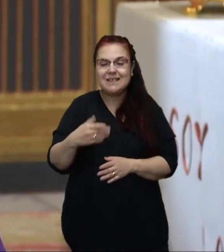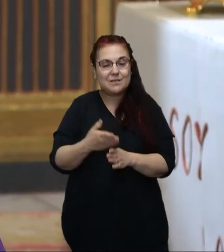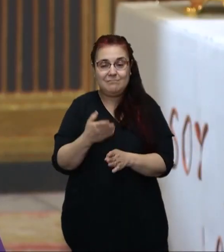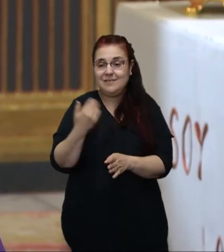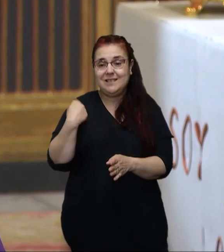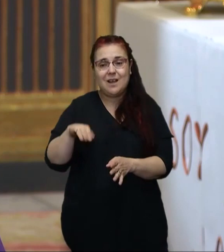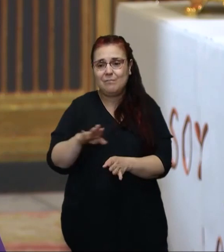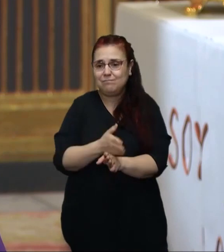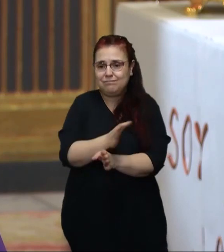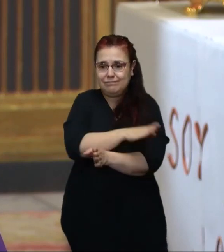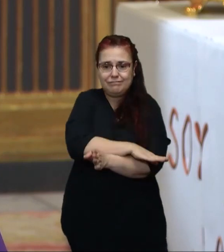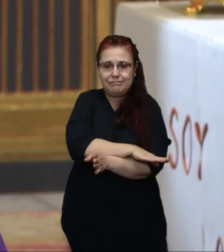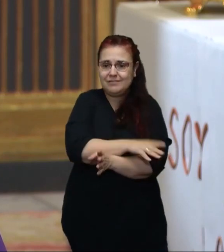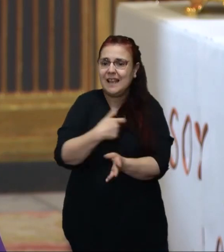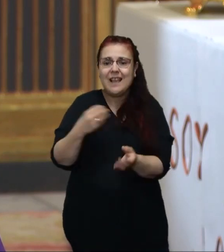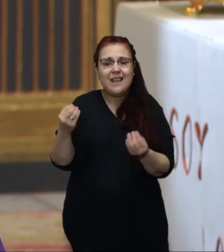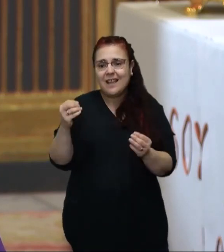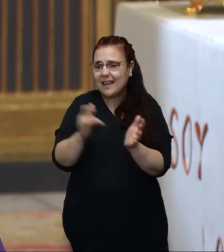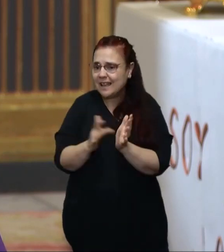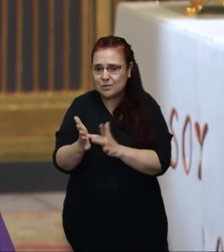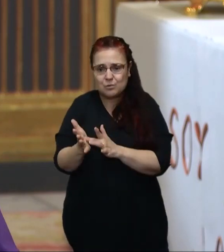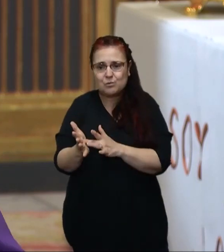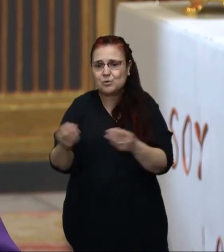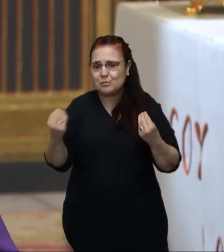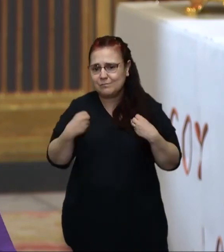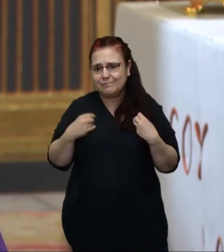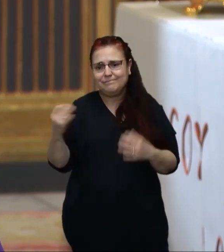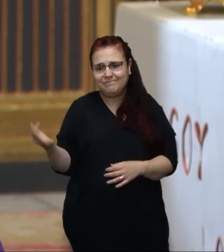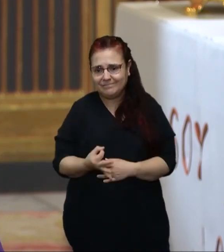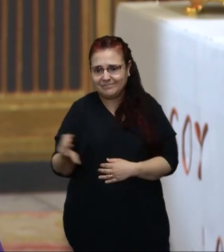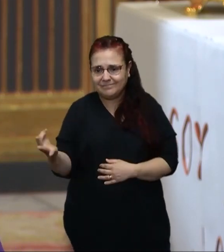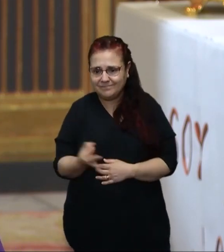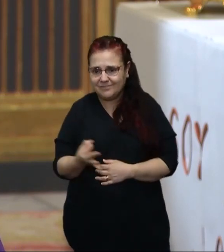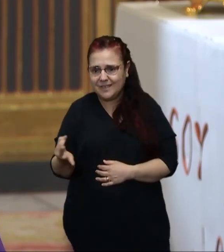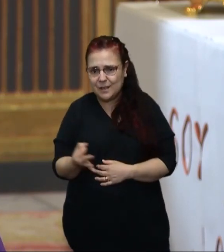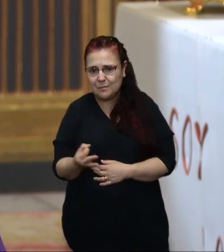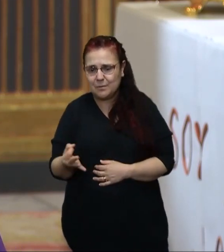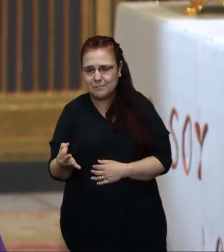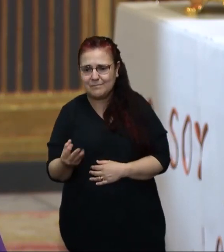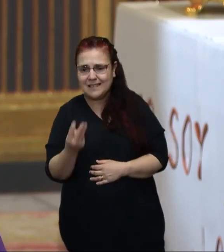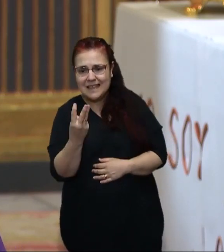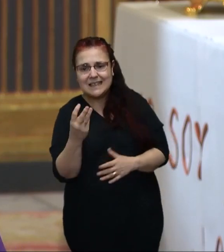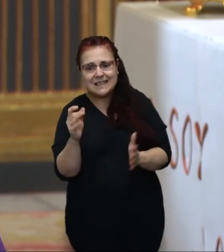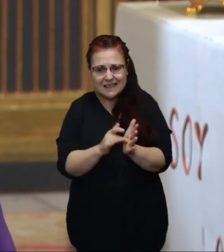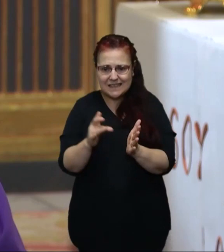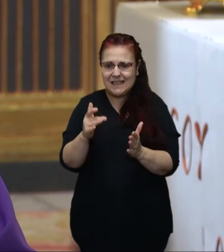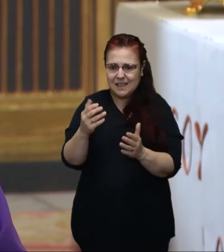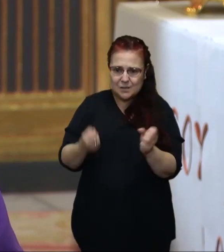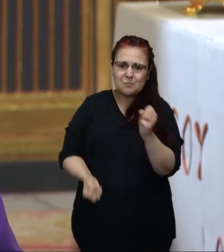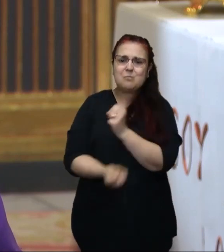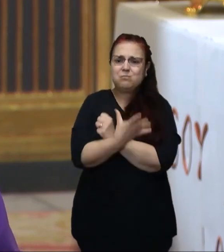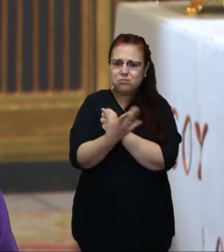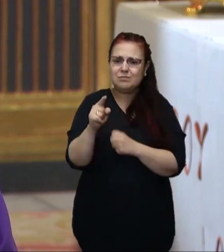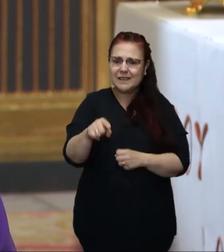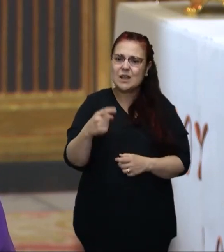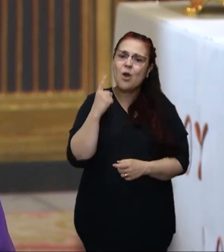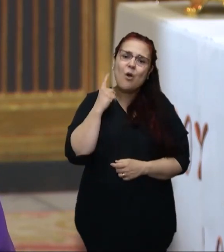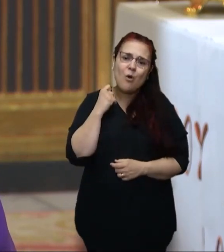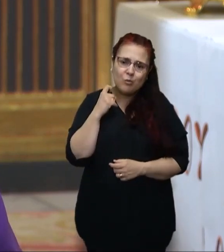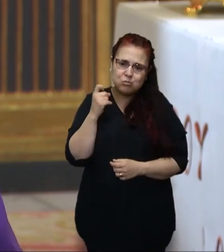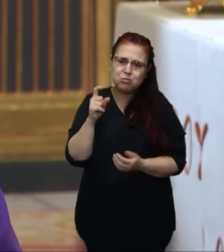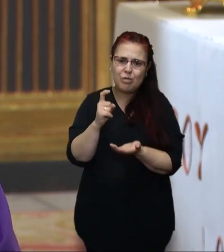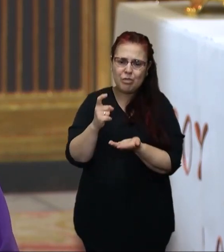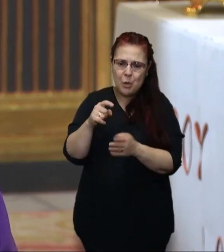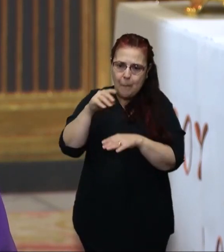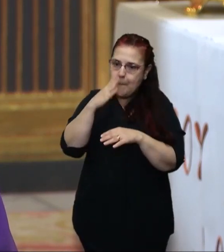está llamado a vivir en estos días pascuales. Esa unción